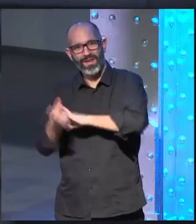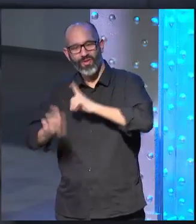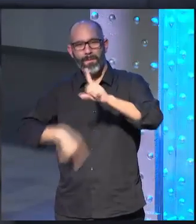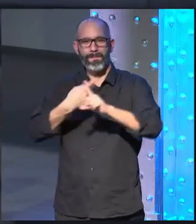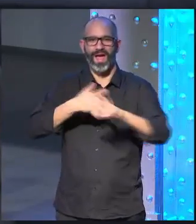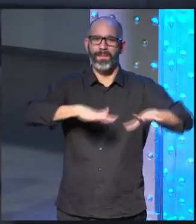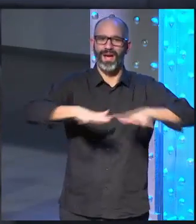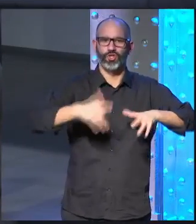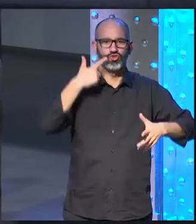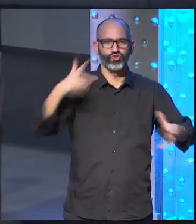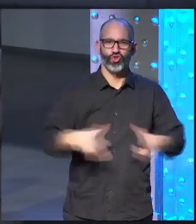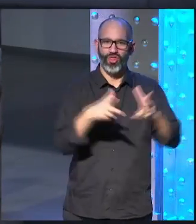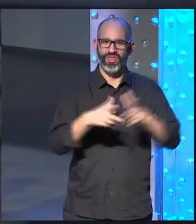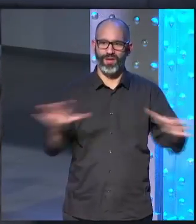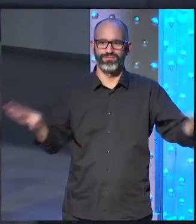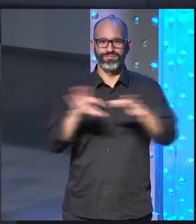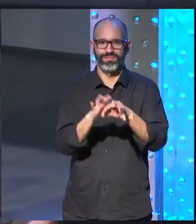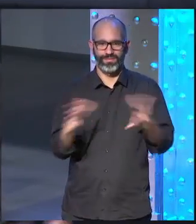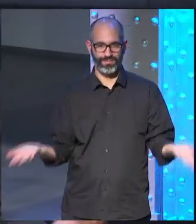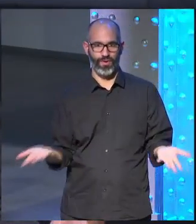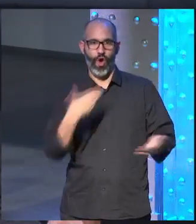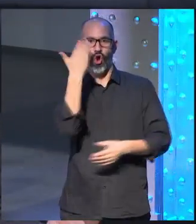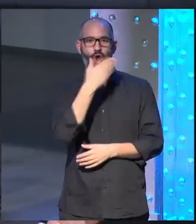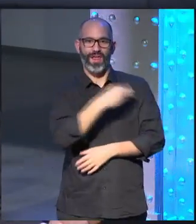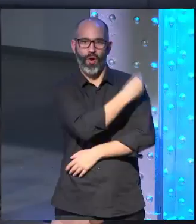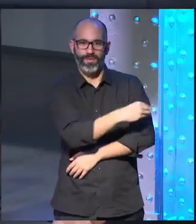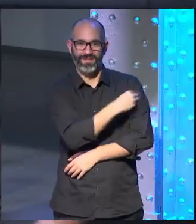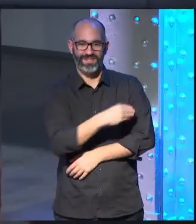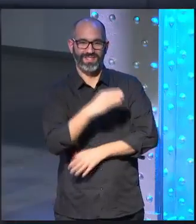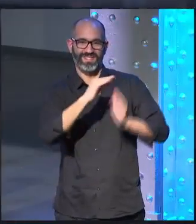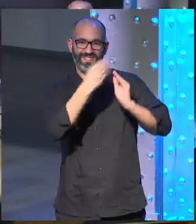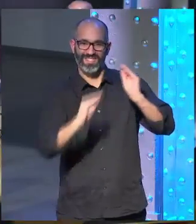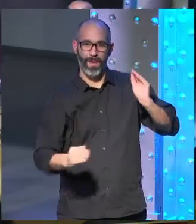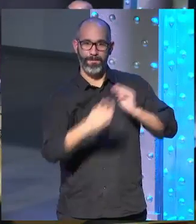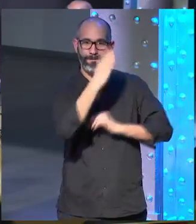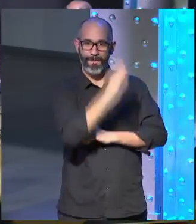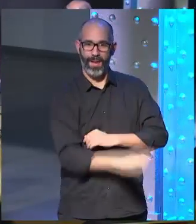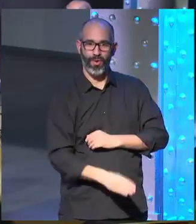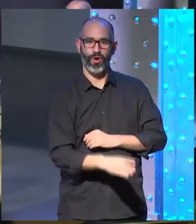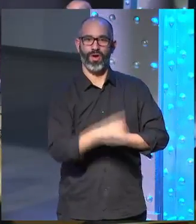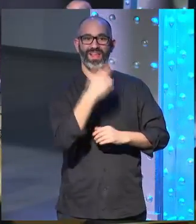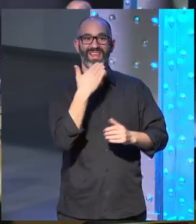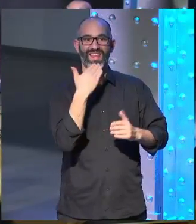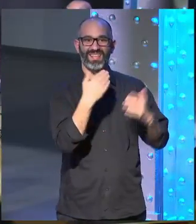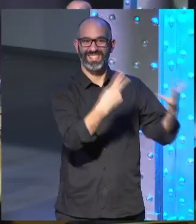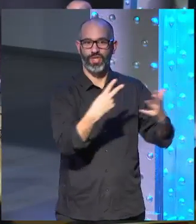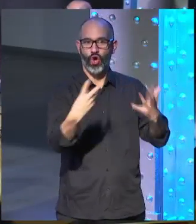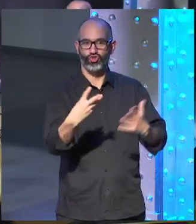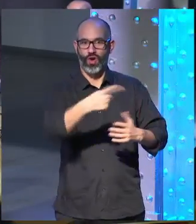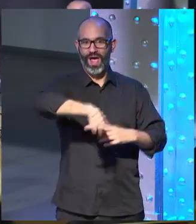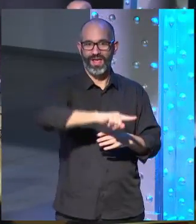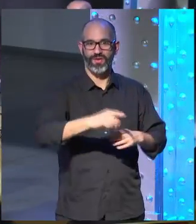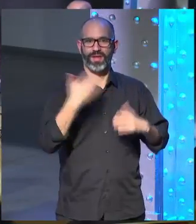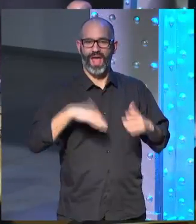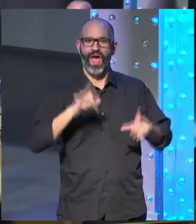parece fabuloso. O como en un colegio allí mismo en Sao Paulo, cambia el formato de clases y chavales con 7, 8 años, y hay muchos ya, y